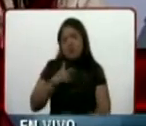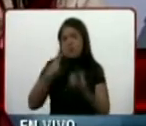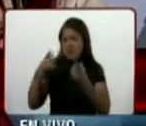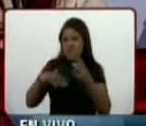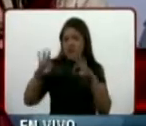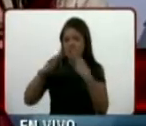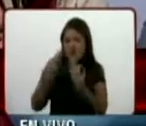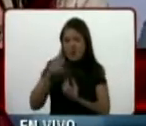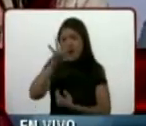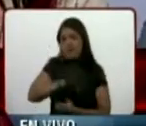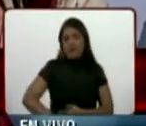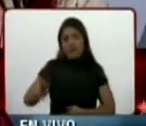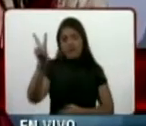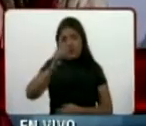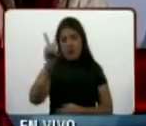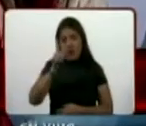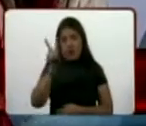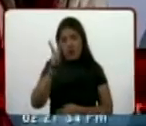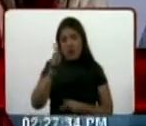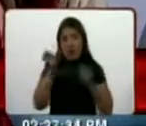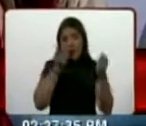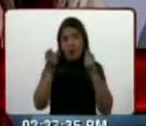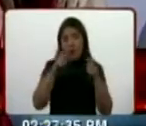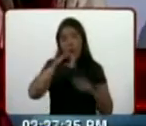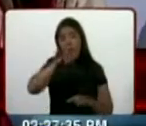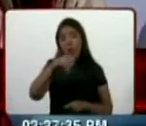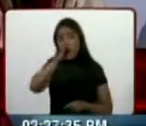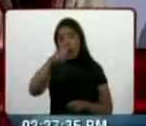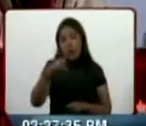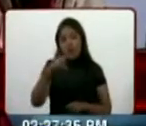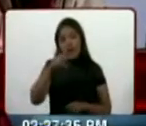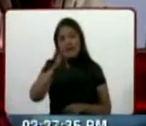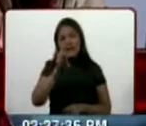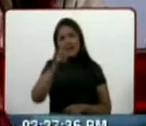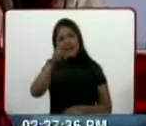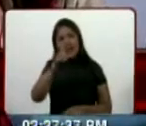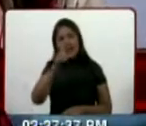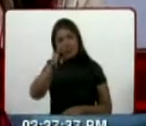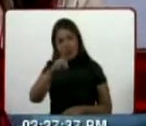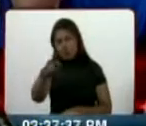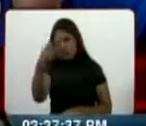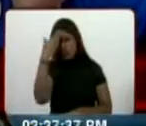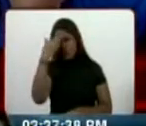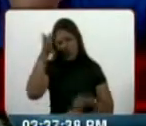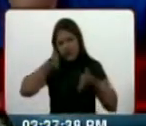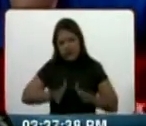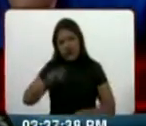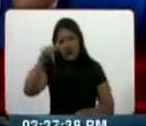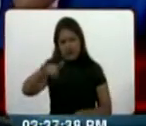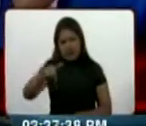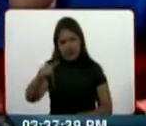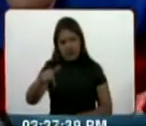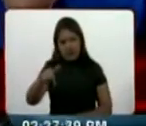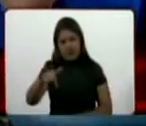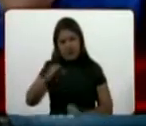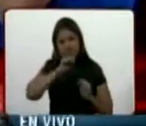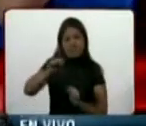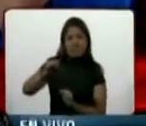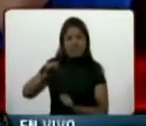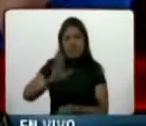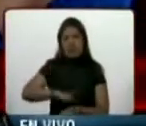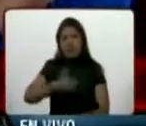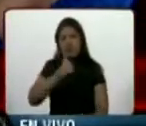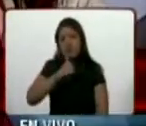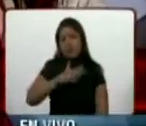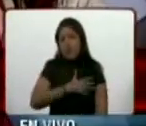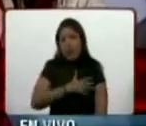país, dirigida por JJ Rendón, ustedes saben. Alguien que nació aquí, pero es apátrida, no tiene patria, no ama